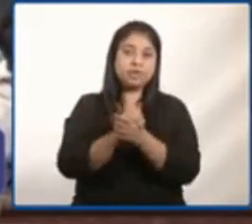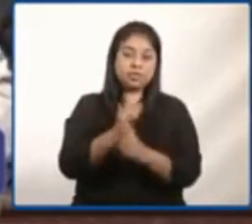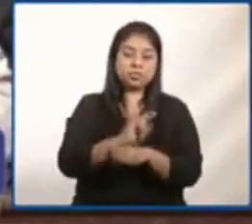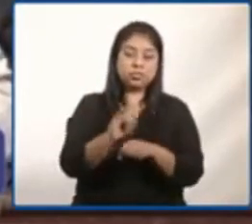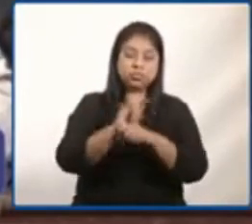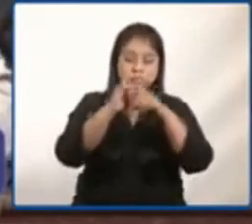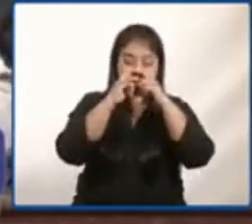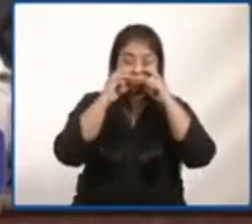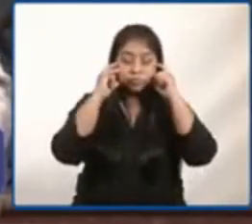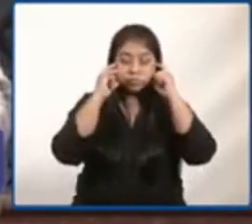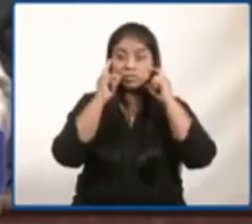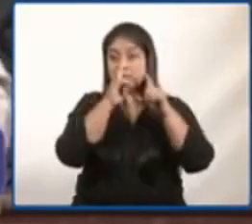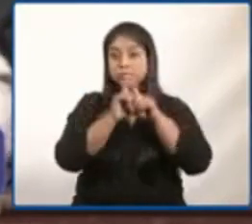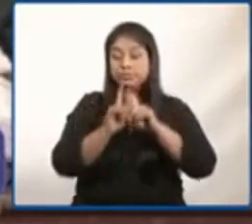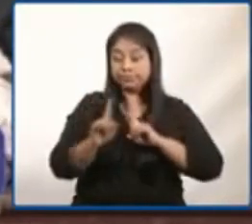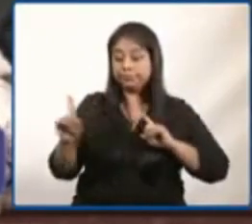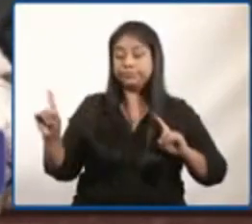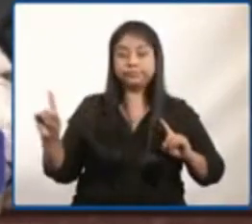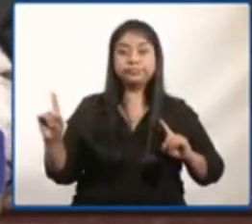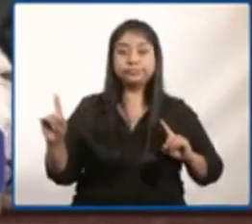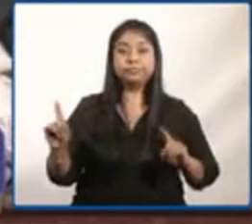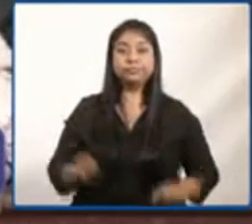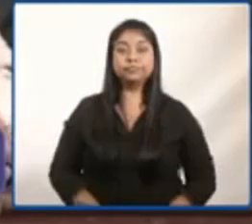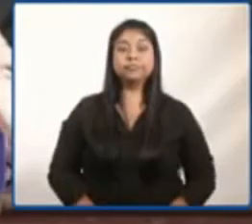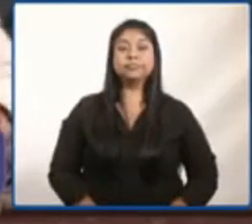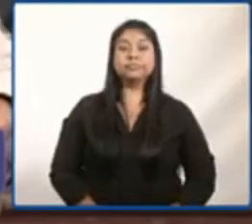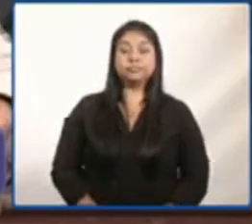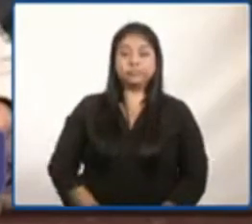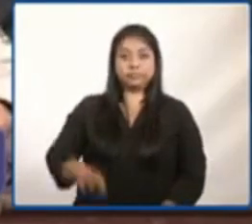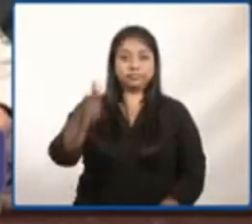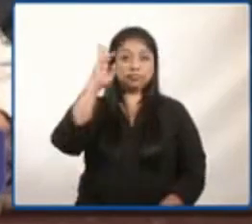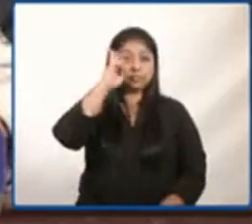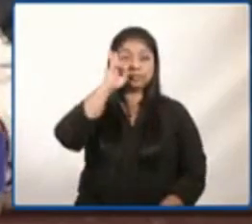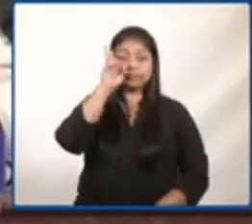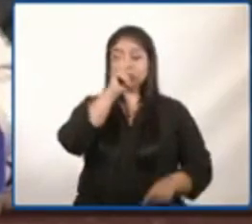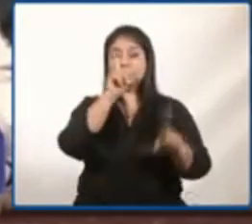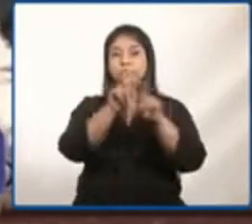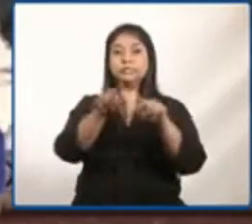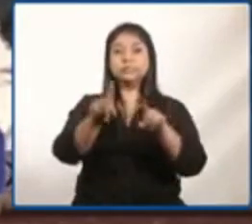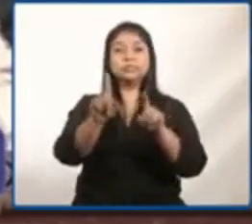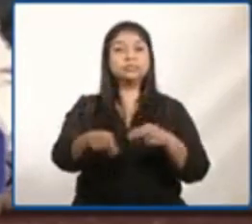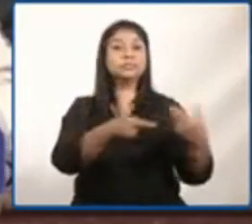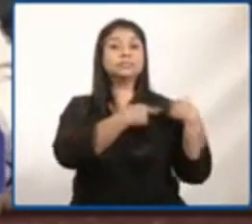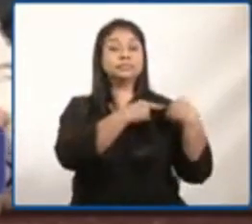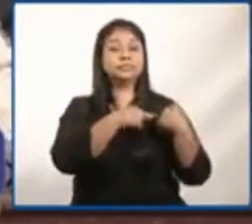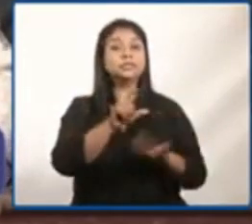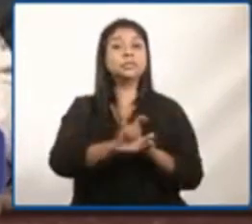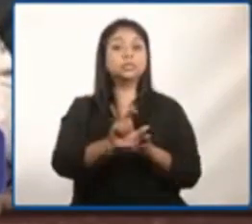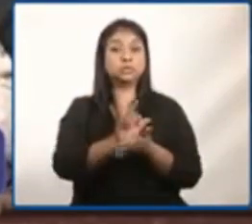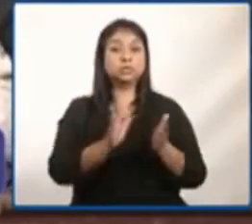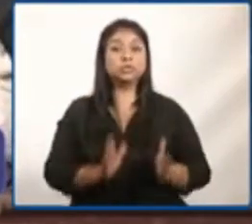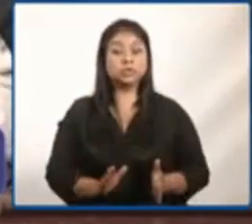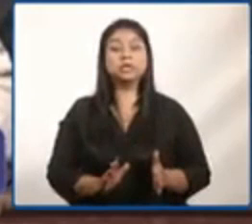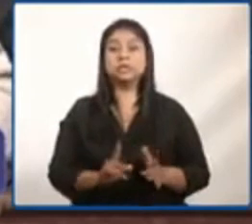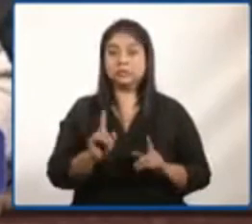de la mascarilla y el distanciamiento social. Recordemos la parte de la responsabilidad ciudadana. Si bien es cierto,